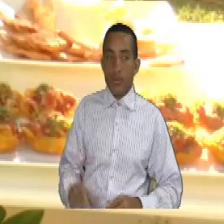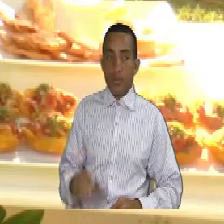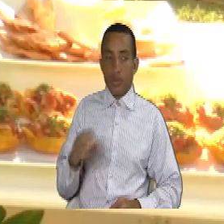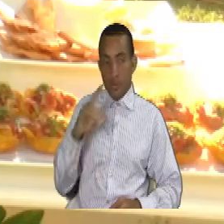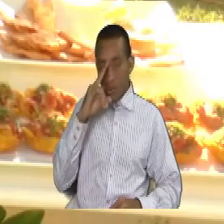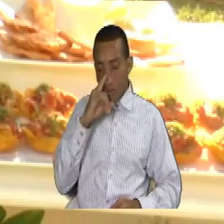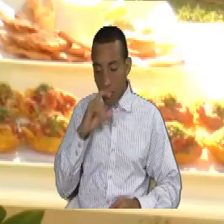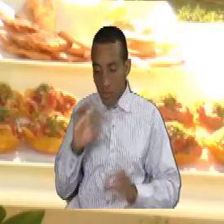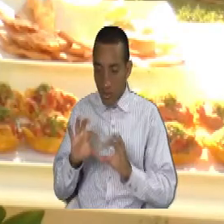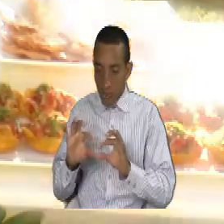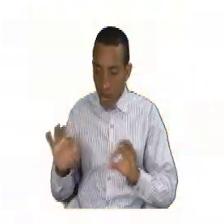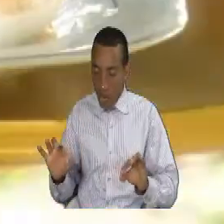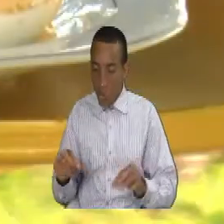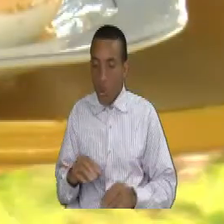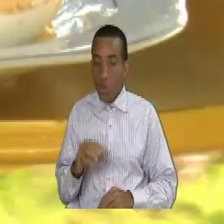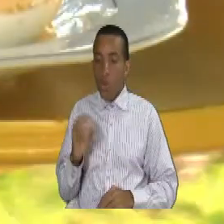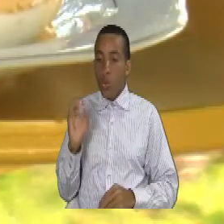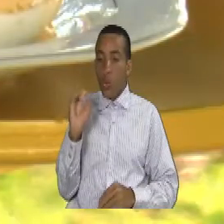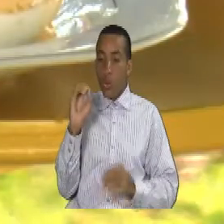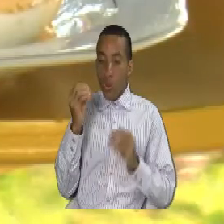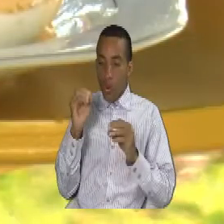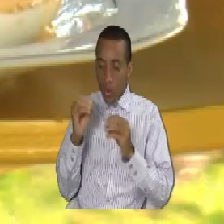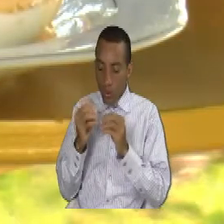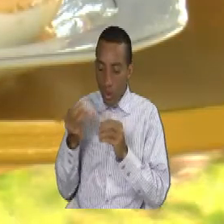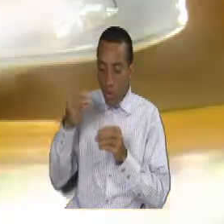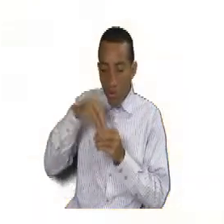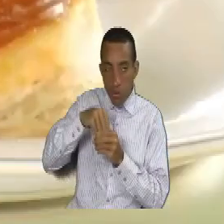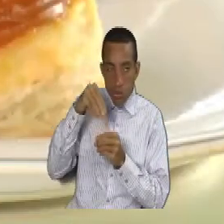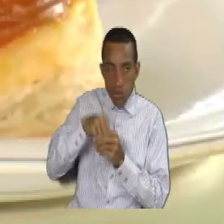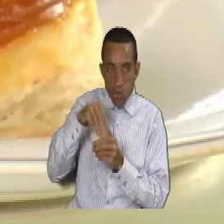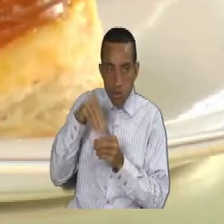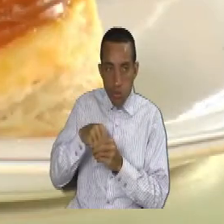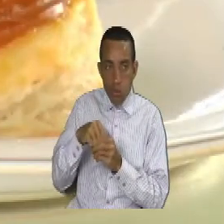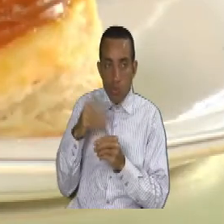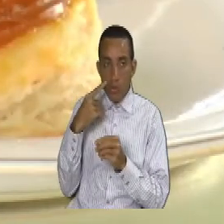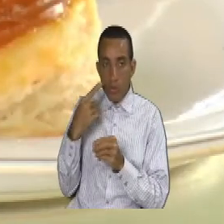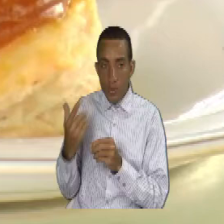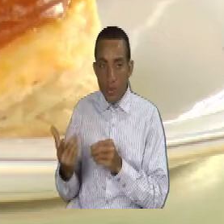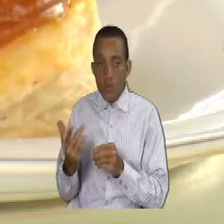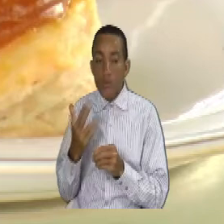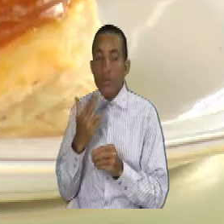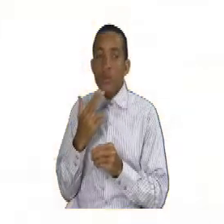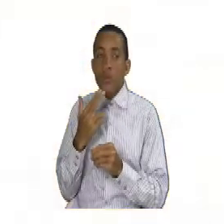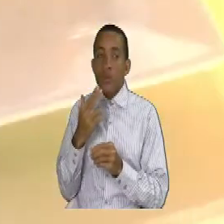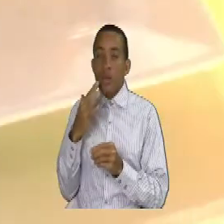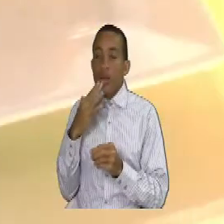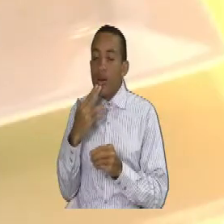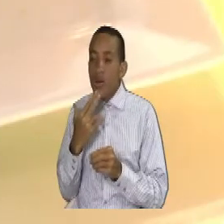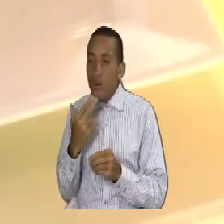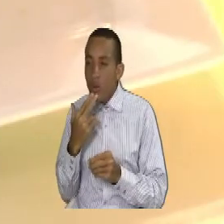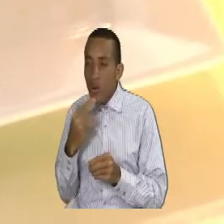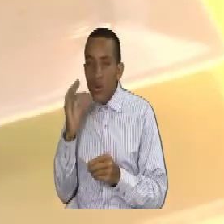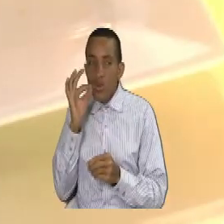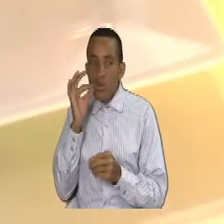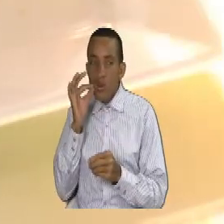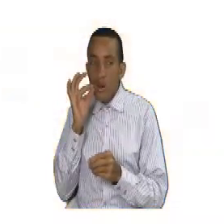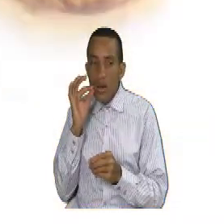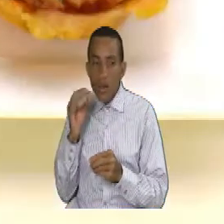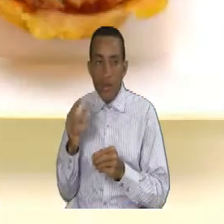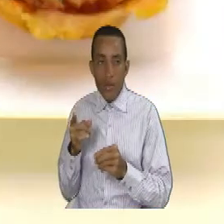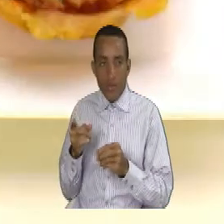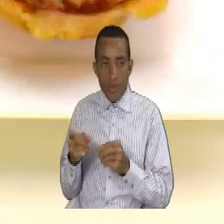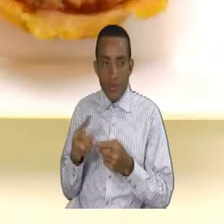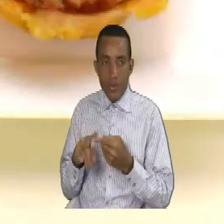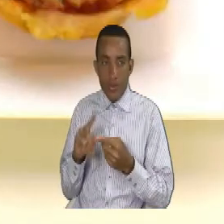huevos rellenos, tenemos bolovanes de arequipe, mini hamburguesas, pinchos,